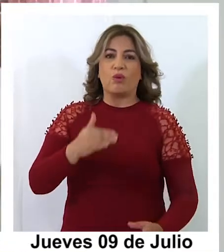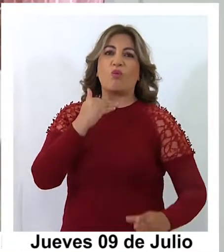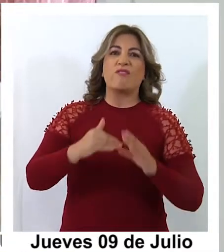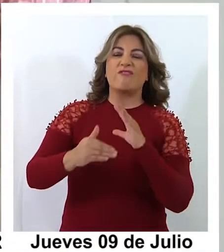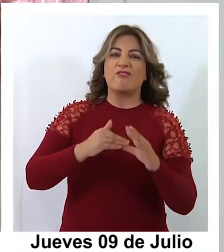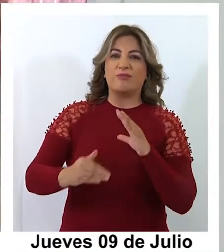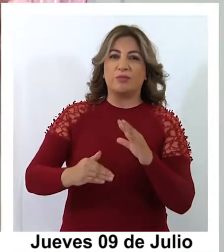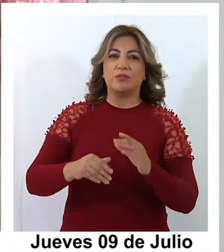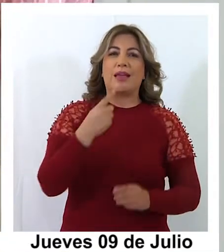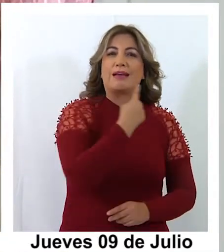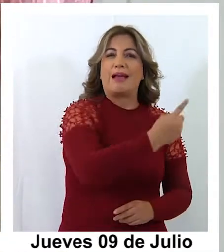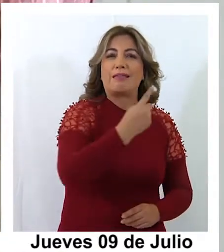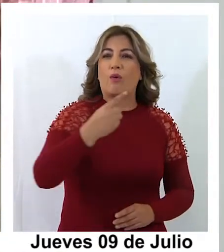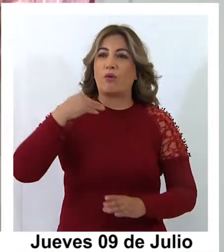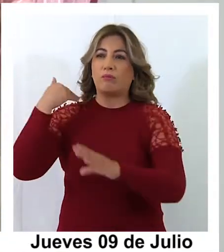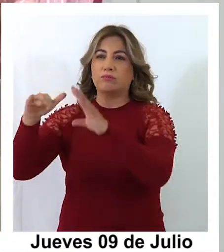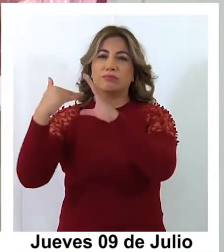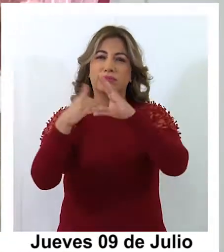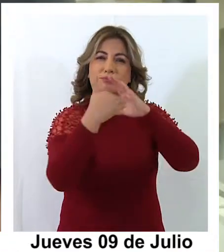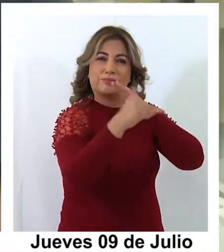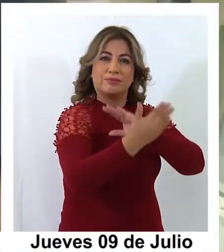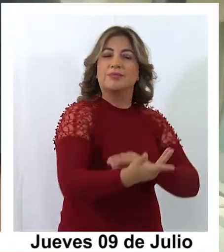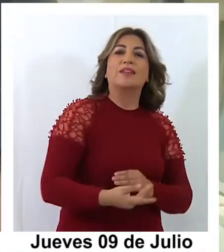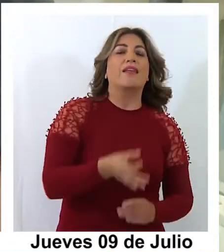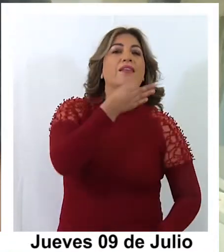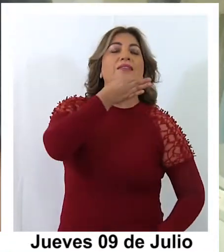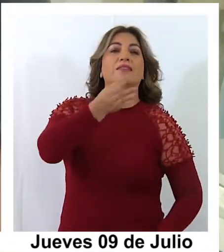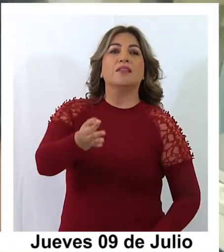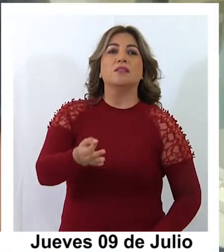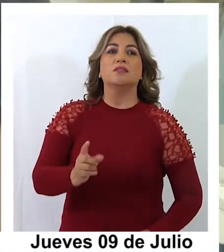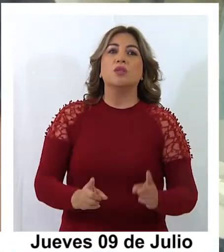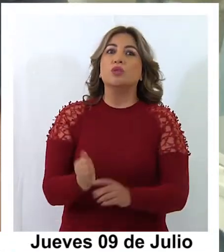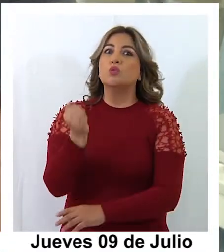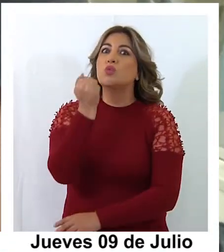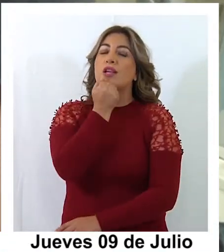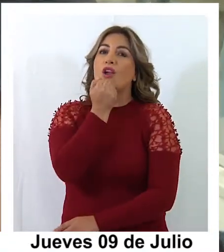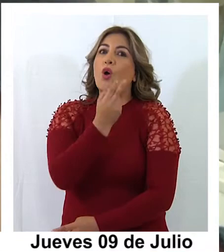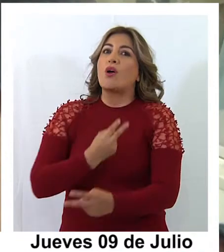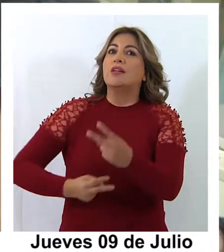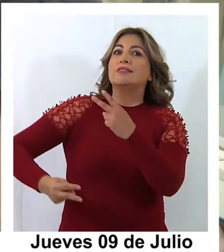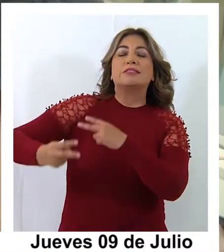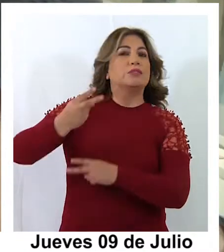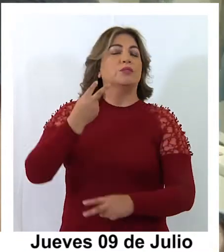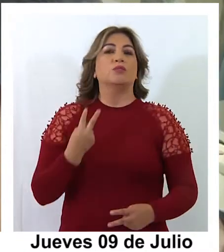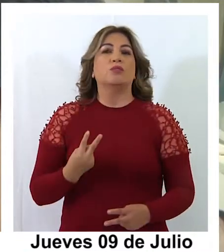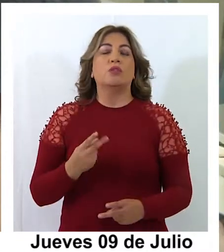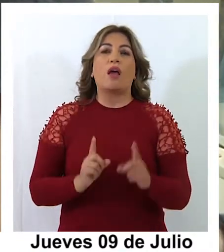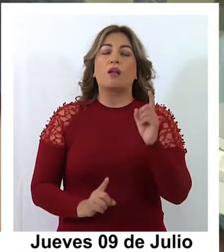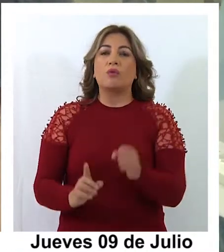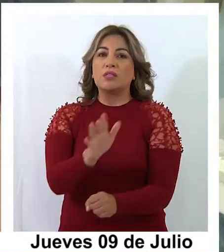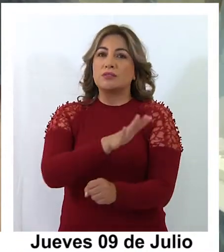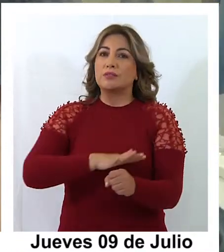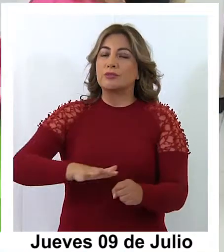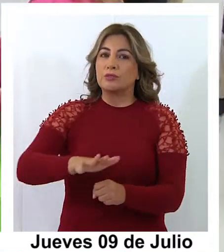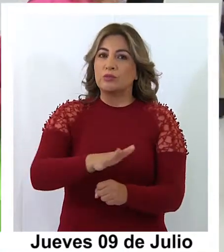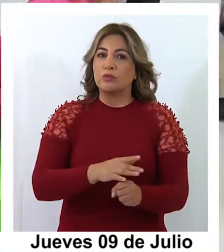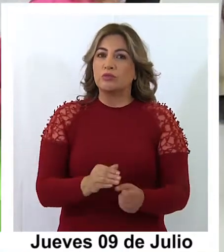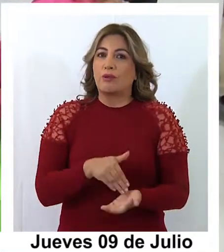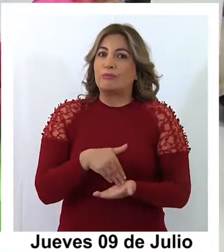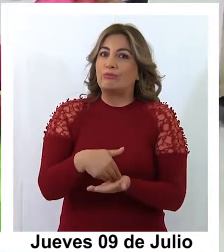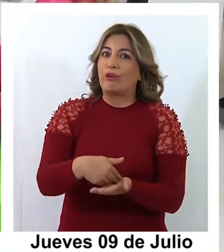comunicado enviado a cada uno de sus afiliados, planteando que es un error histórico, ya que dejará en situación de preocupante